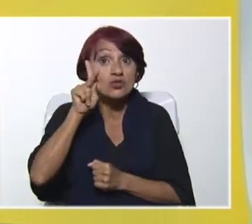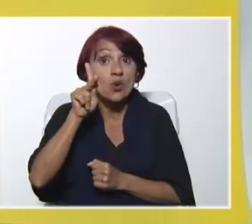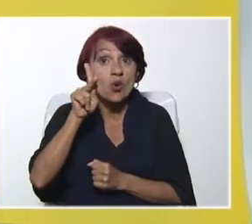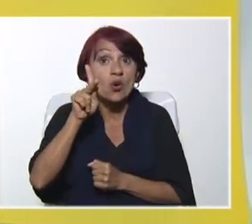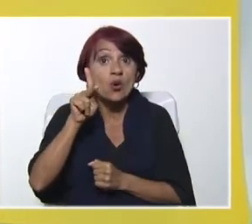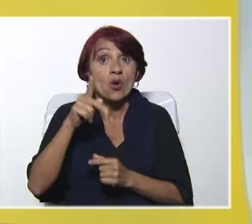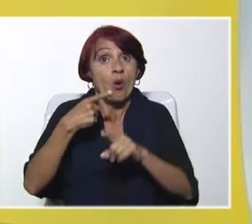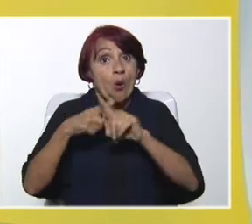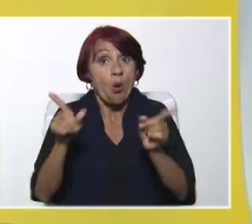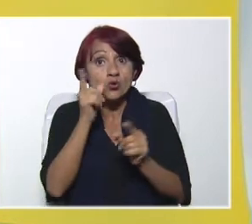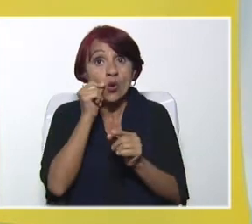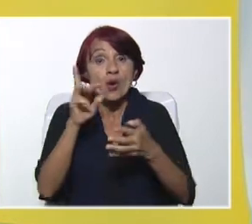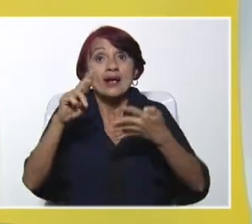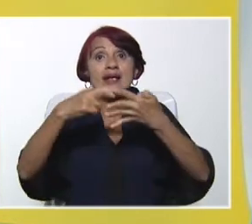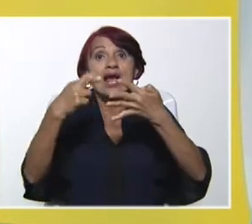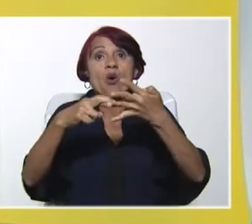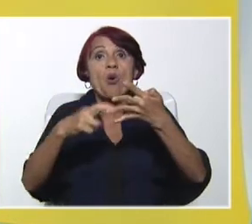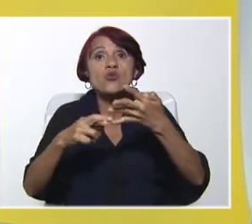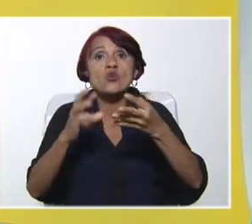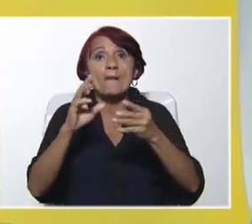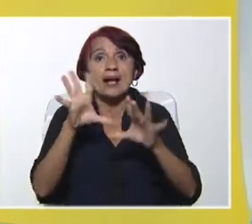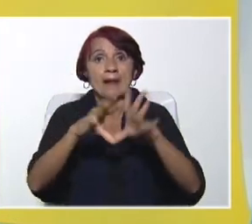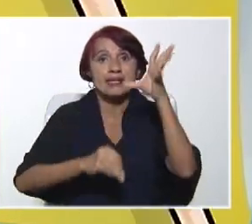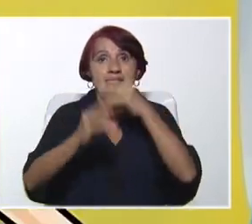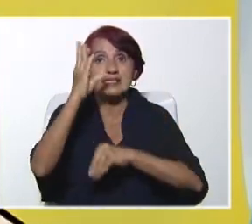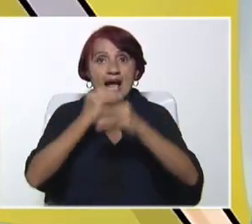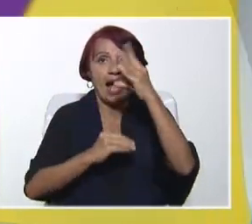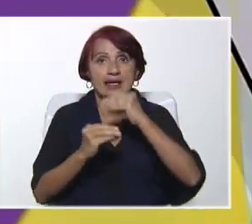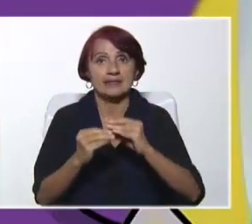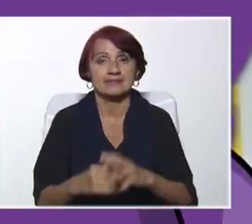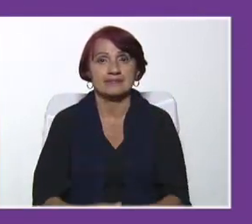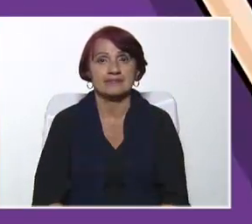Gerson Rubín en Recursos para el Aprendizaje.